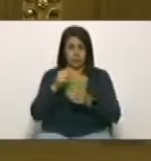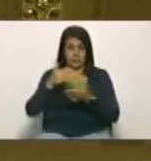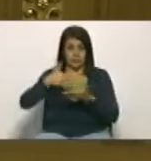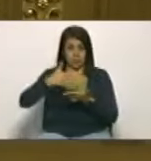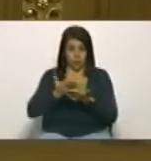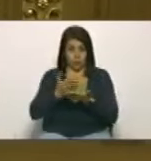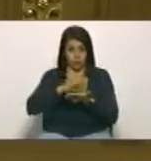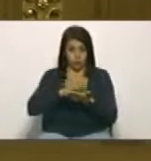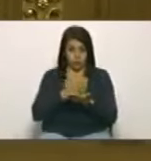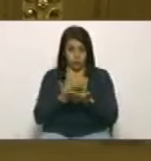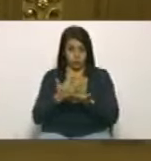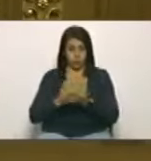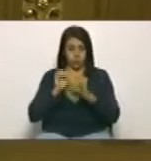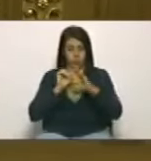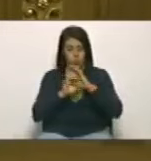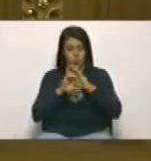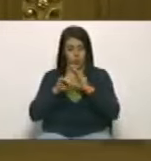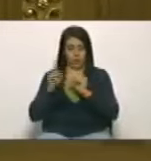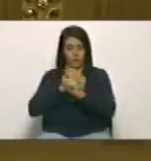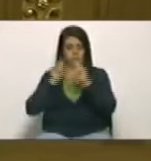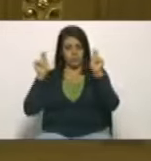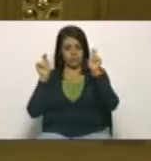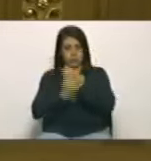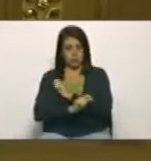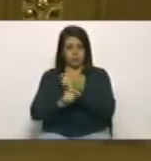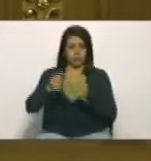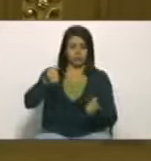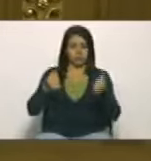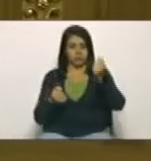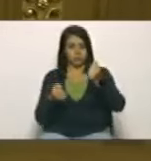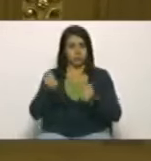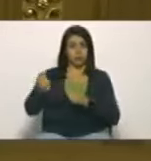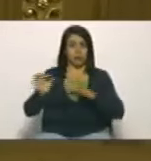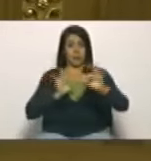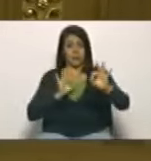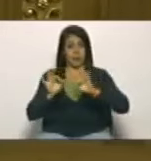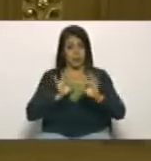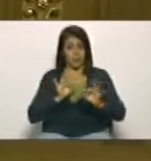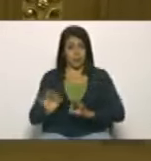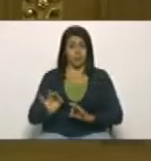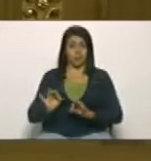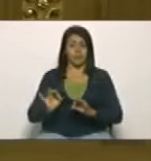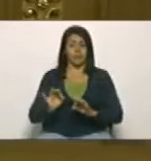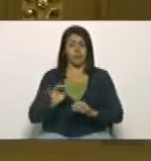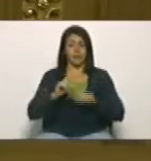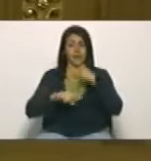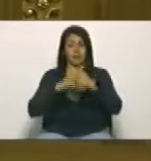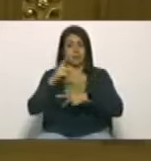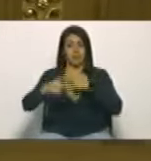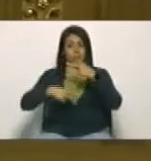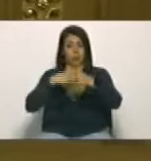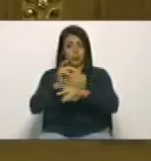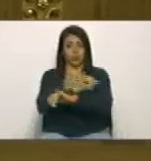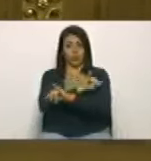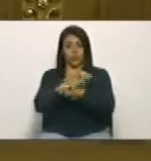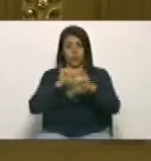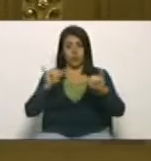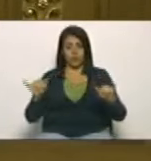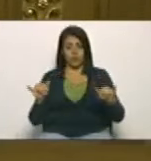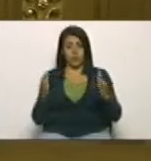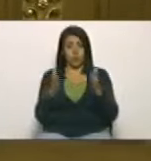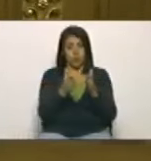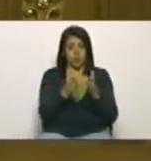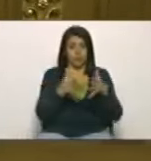tostado, almacenamiento, transformación, transporte, logística, molienda, el producto final a